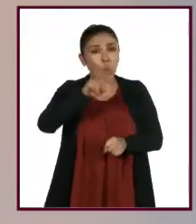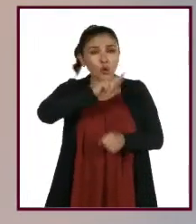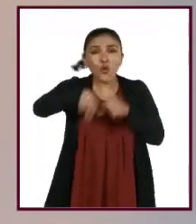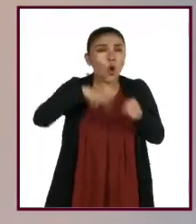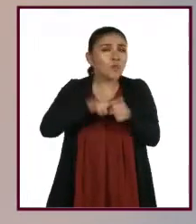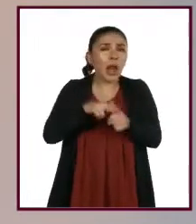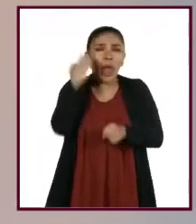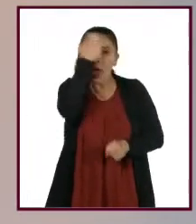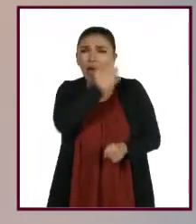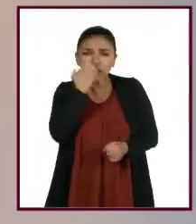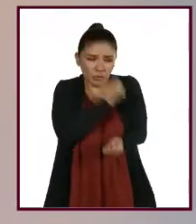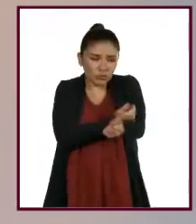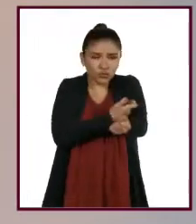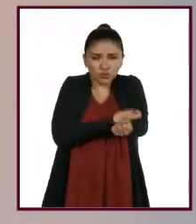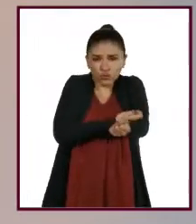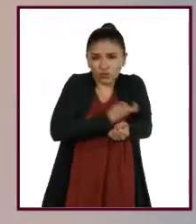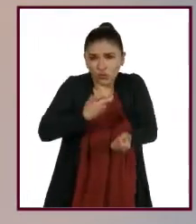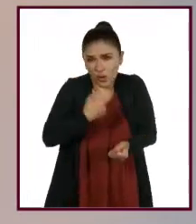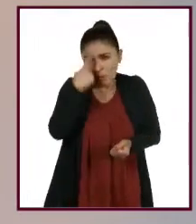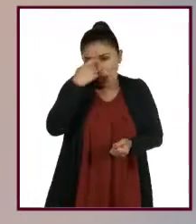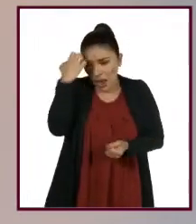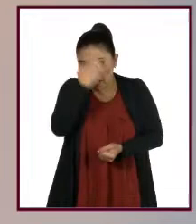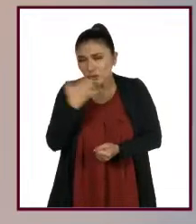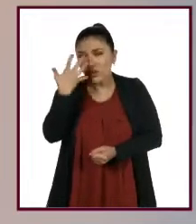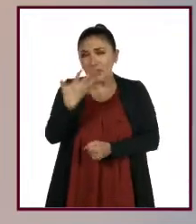y en la clínica